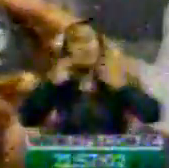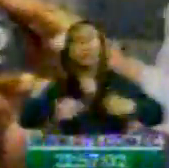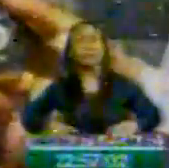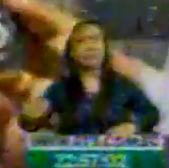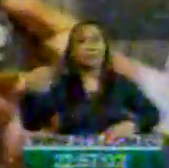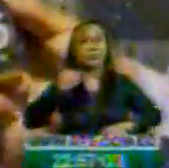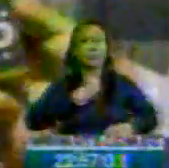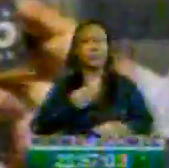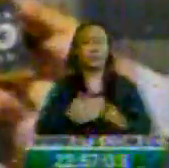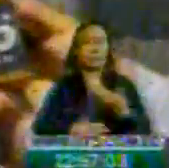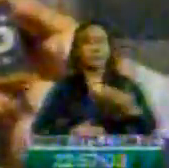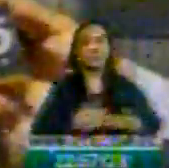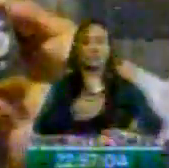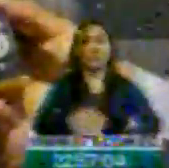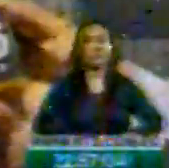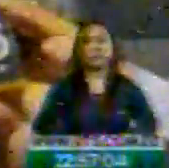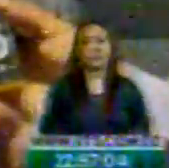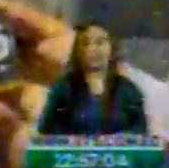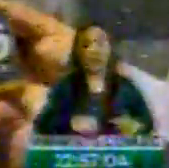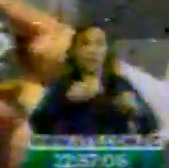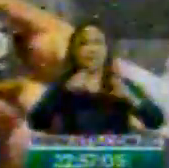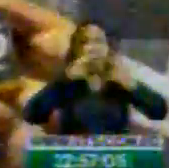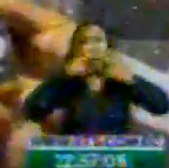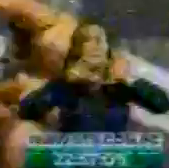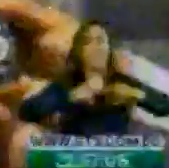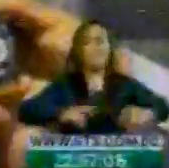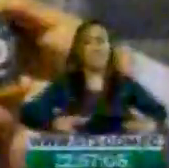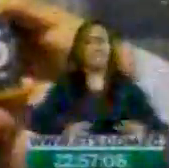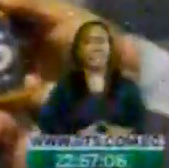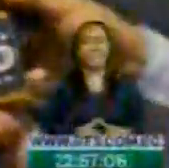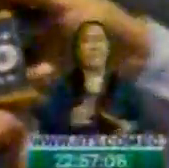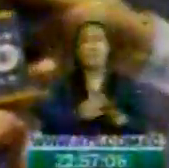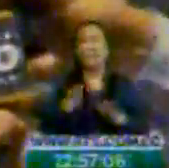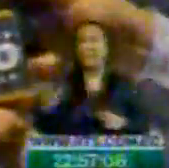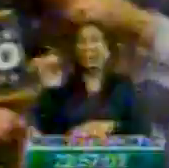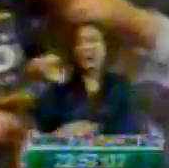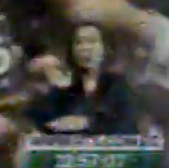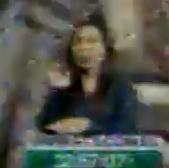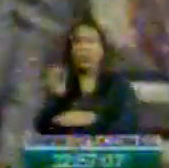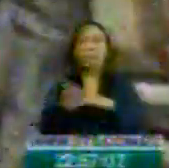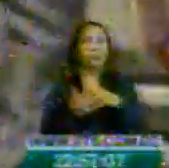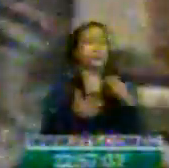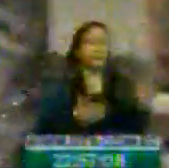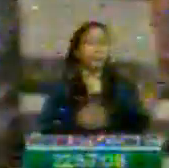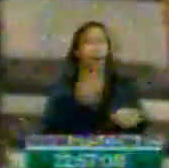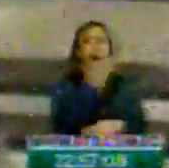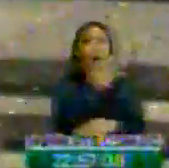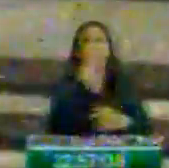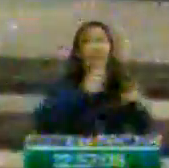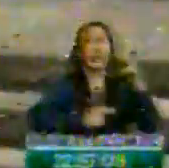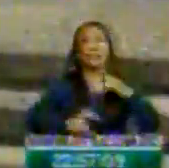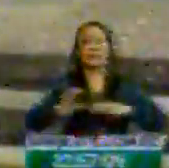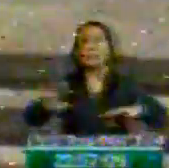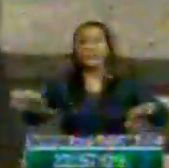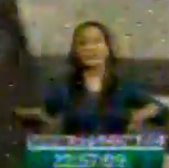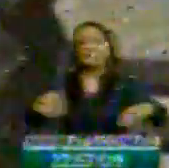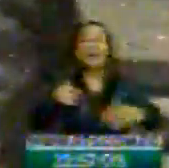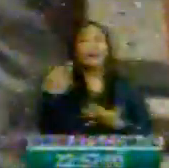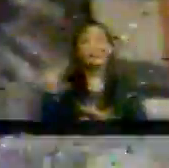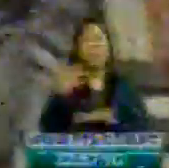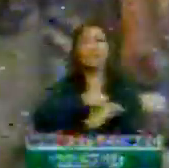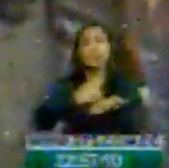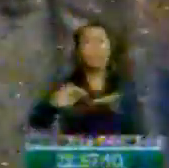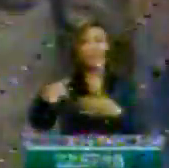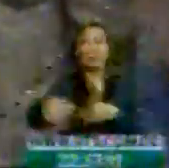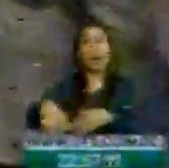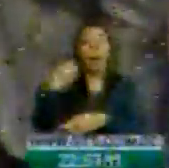menos de las investigaciones y de los seguimientos que se ha hecho en el lado ecuatoriano y en el lado colombiano. También está previsto que esta semana en Colombia se reúne el